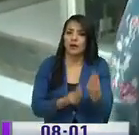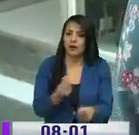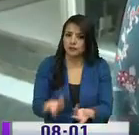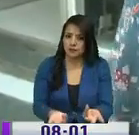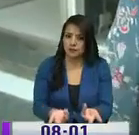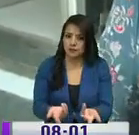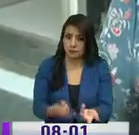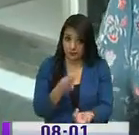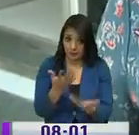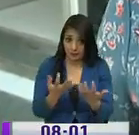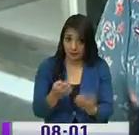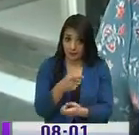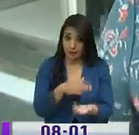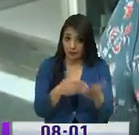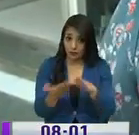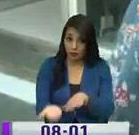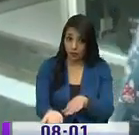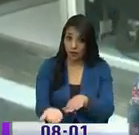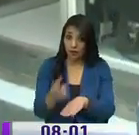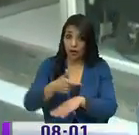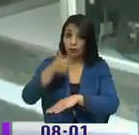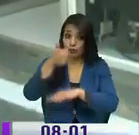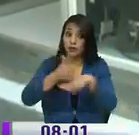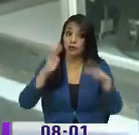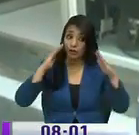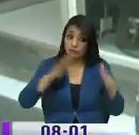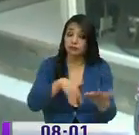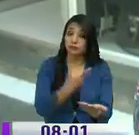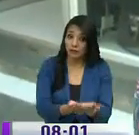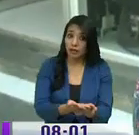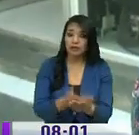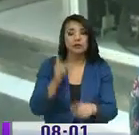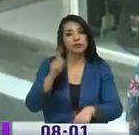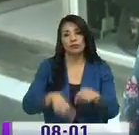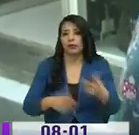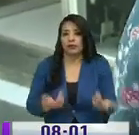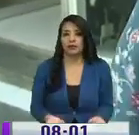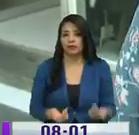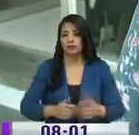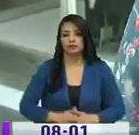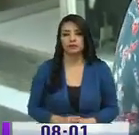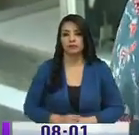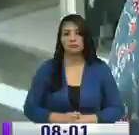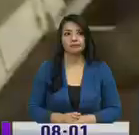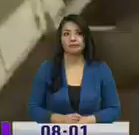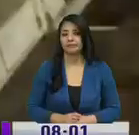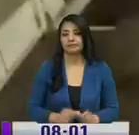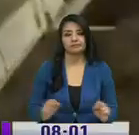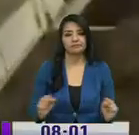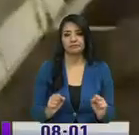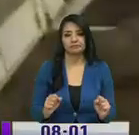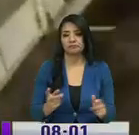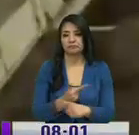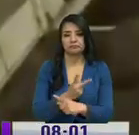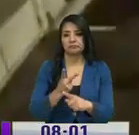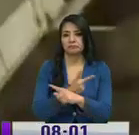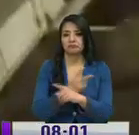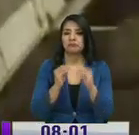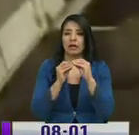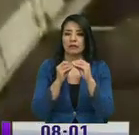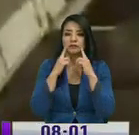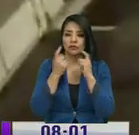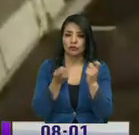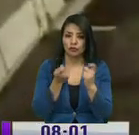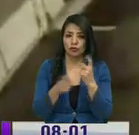que teníamos que esperar a que se muera la gente para poderles dar asistencia, pero fue terrible. Solicitan mayores controles,